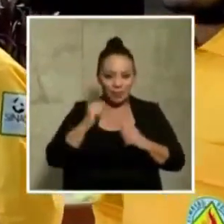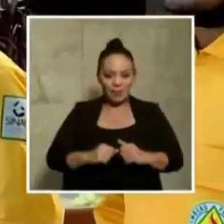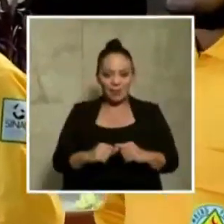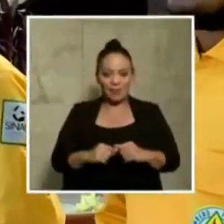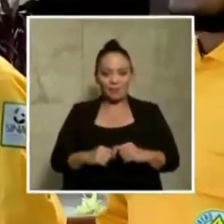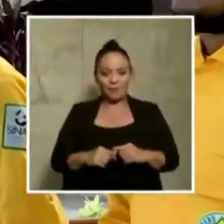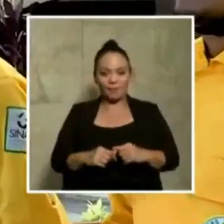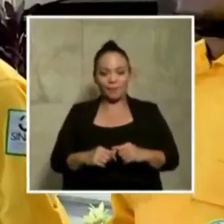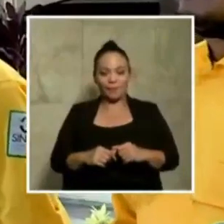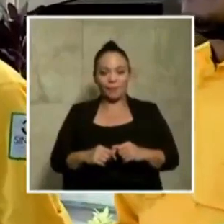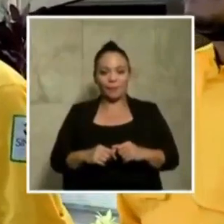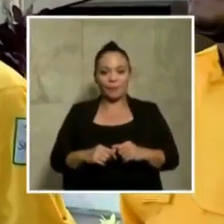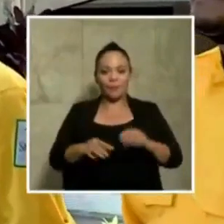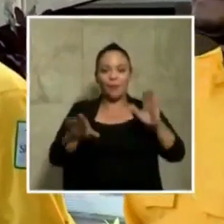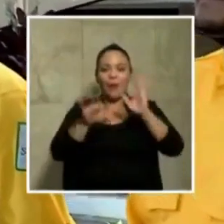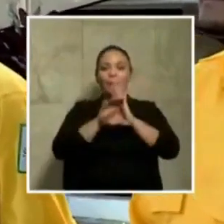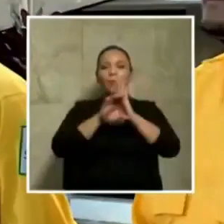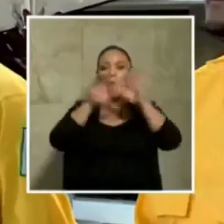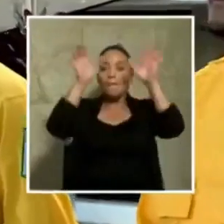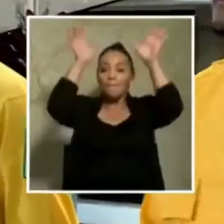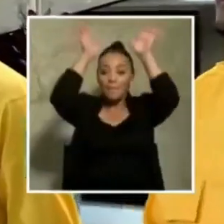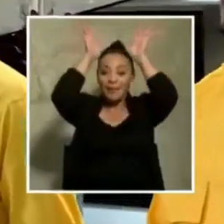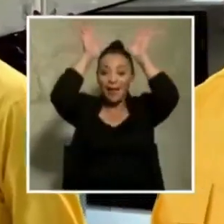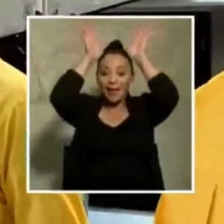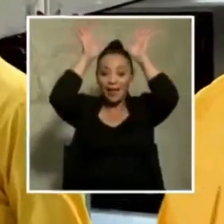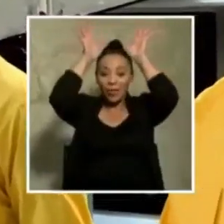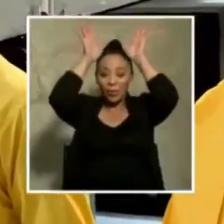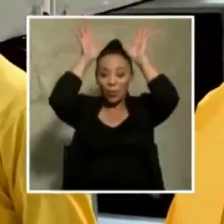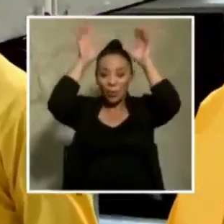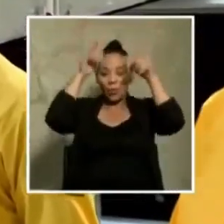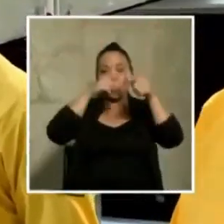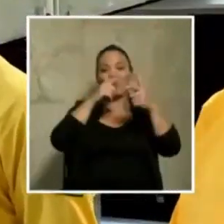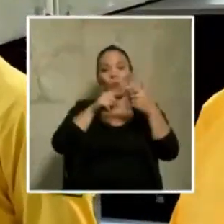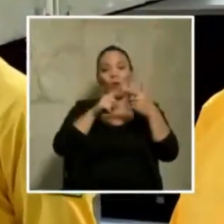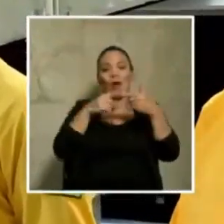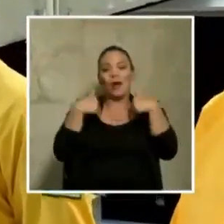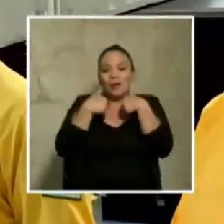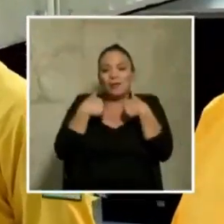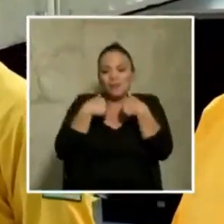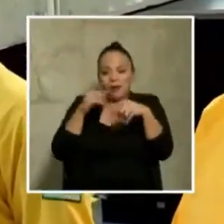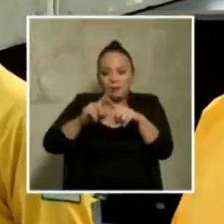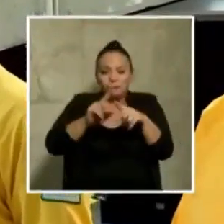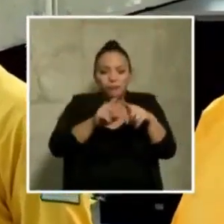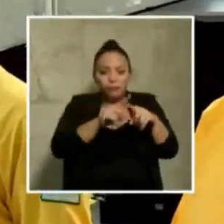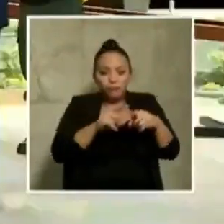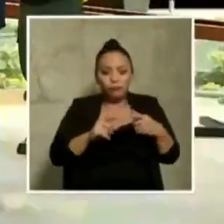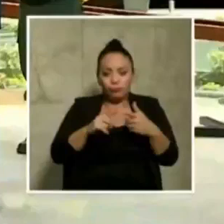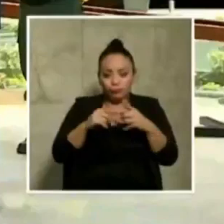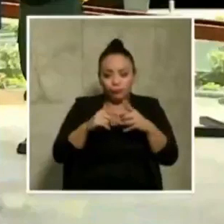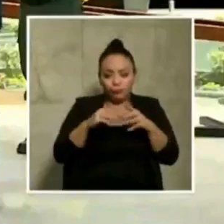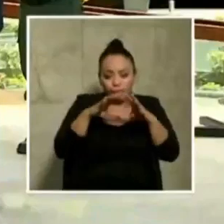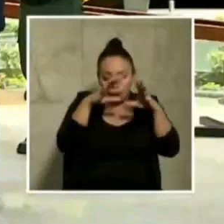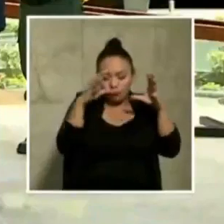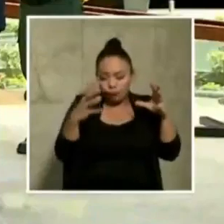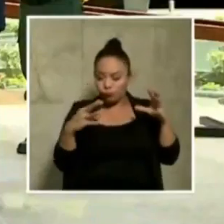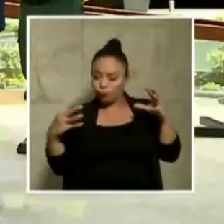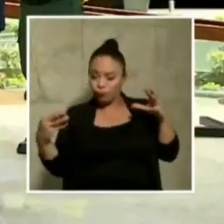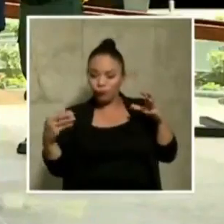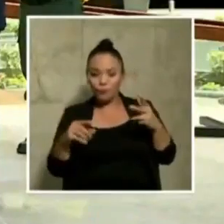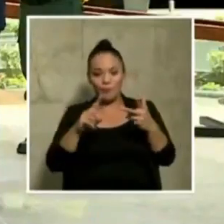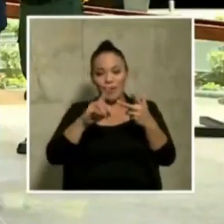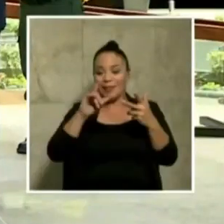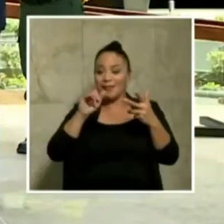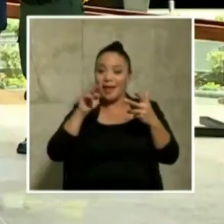el venadito todavía manchado, en el tepescuintle, para seguir hablando de manchas, en la danta